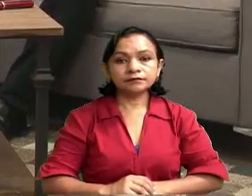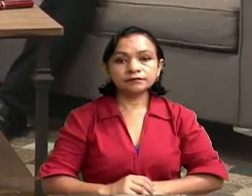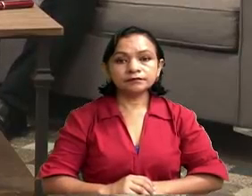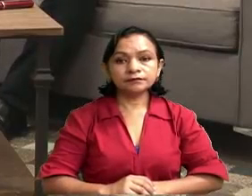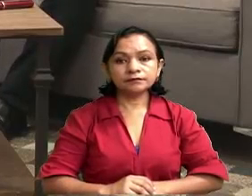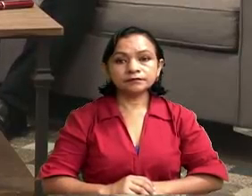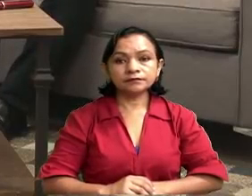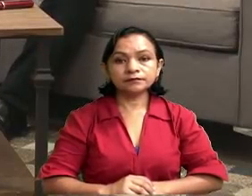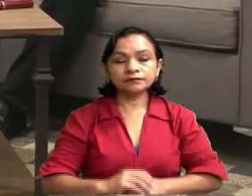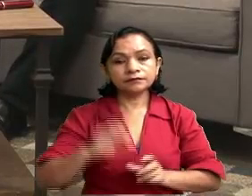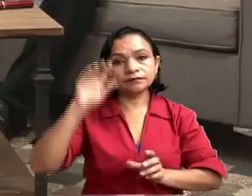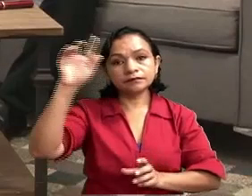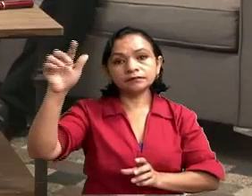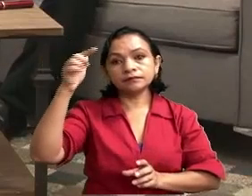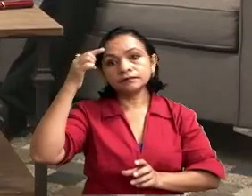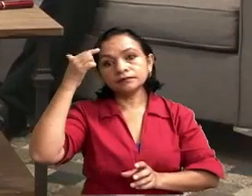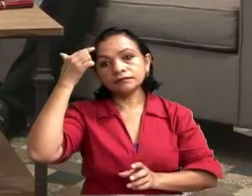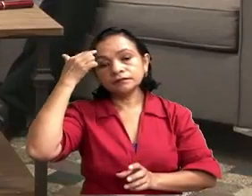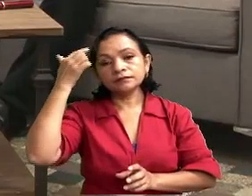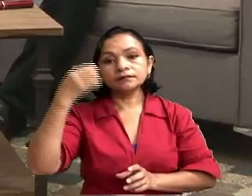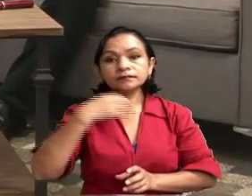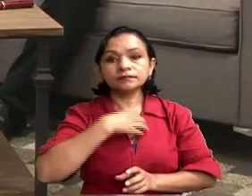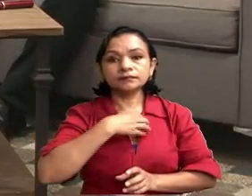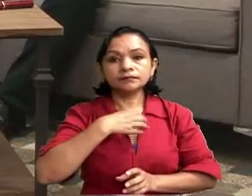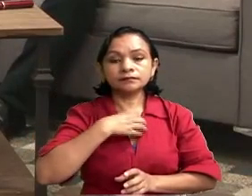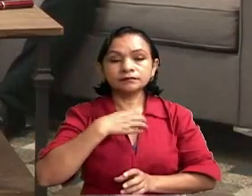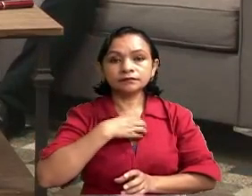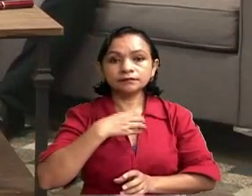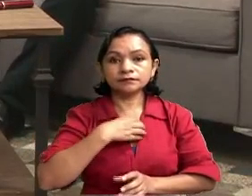nuestro gobierno había venido